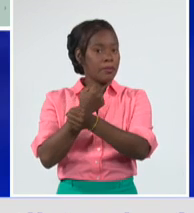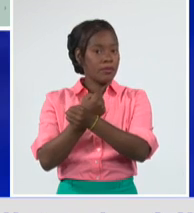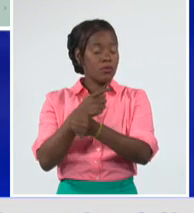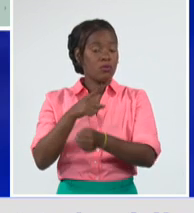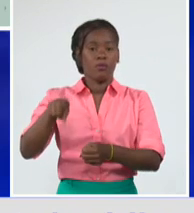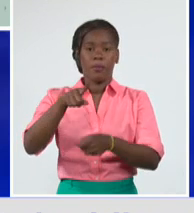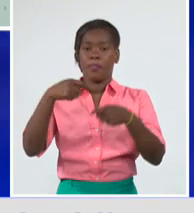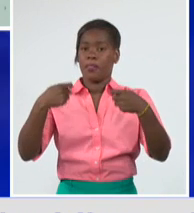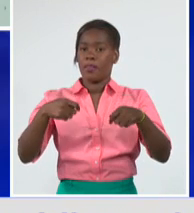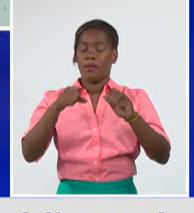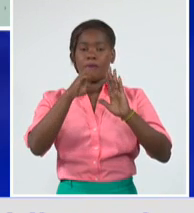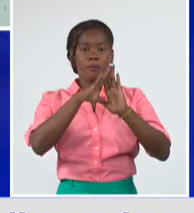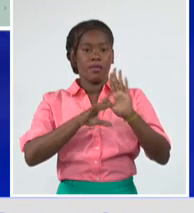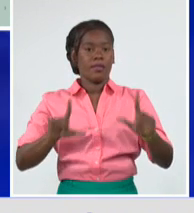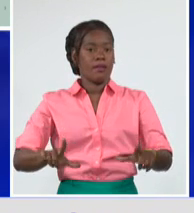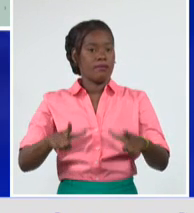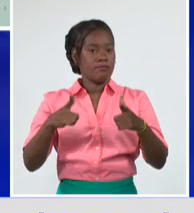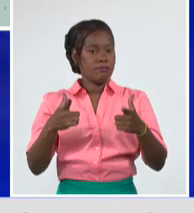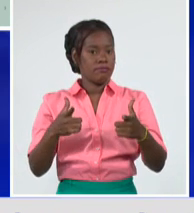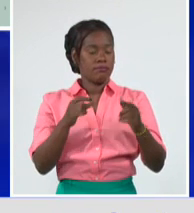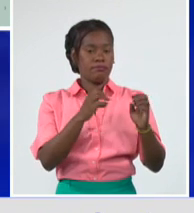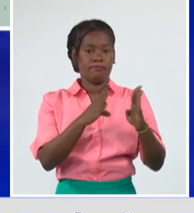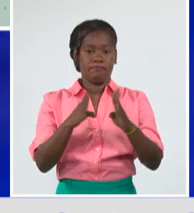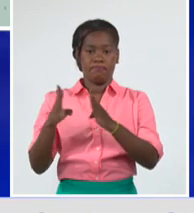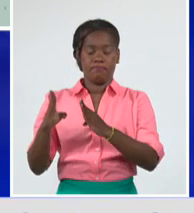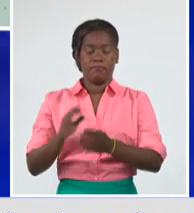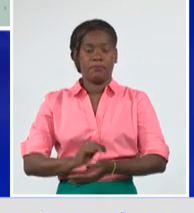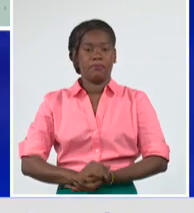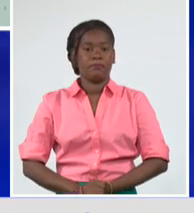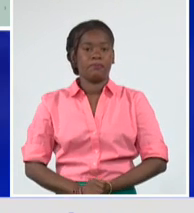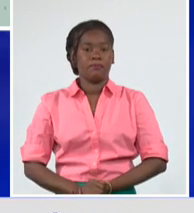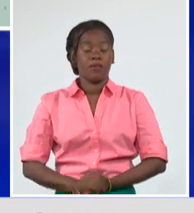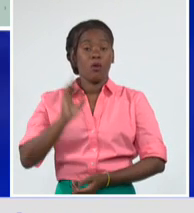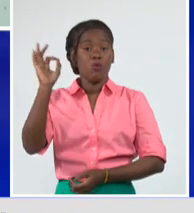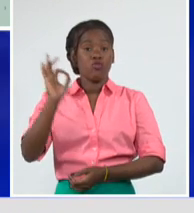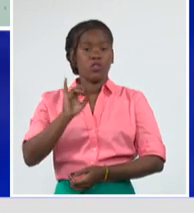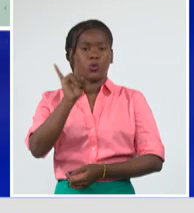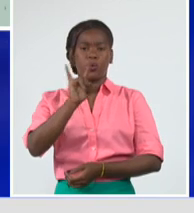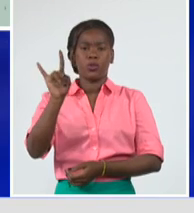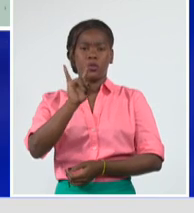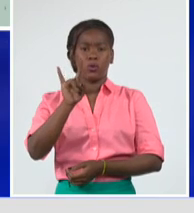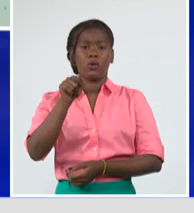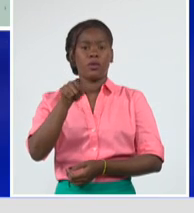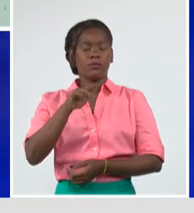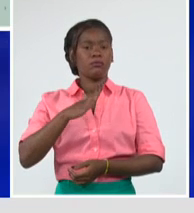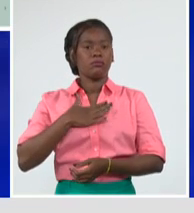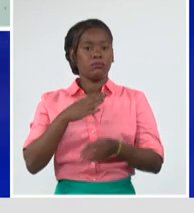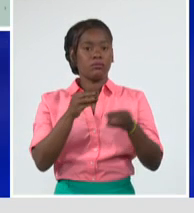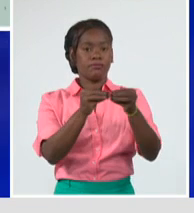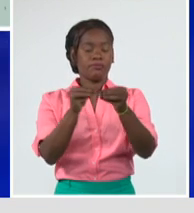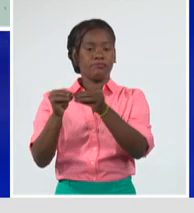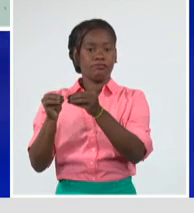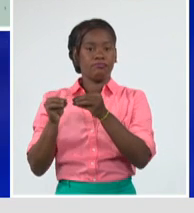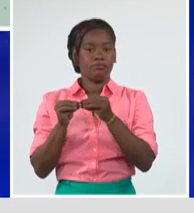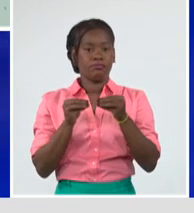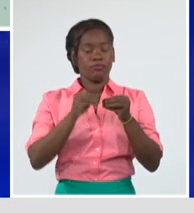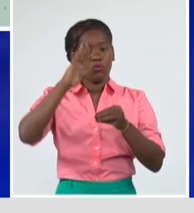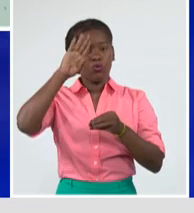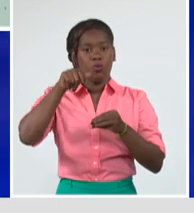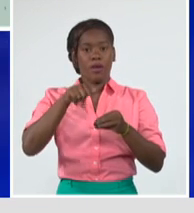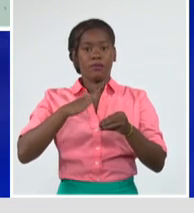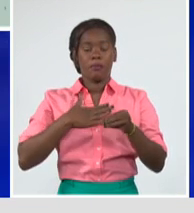medidas establecidas. El 99,6%, siempre con un 99 por encima, contactos de